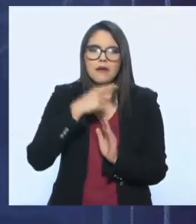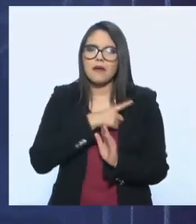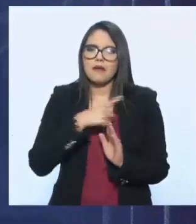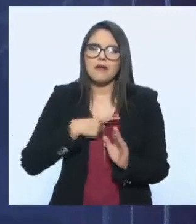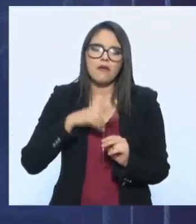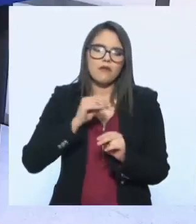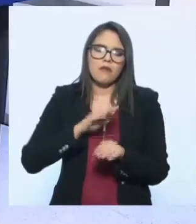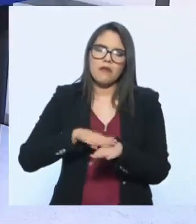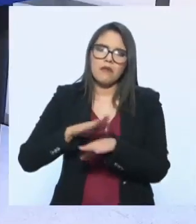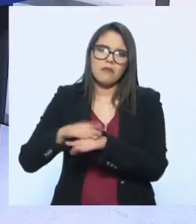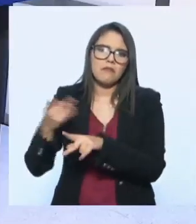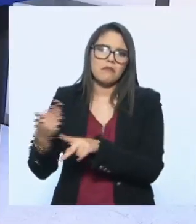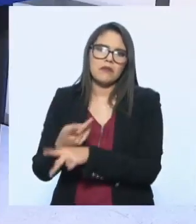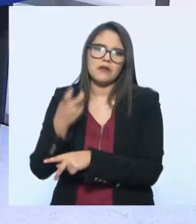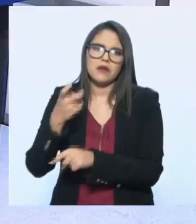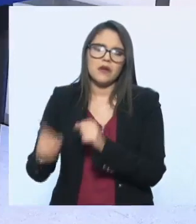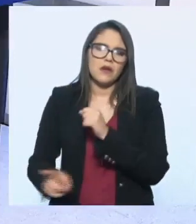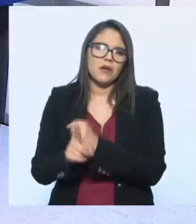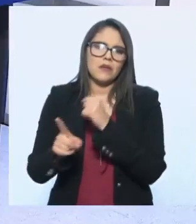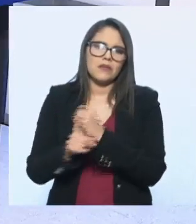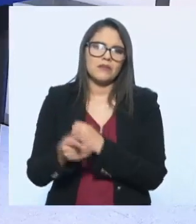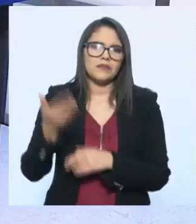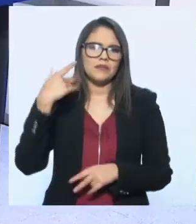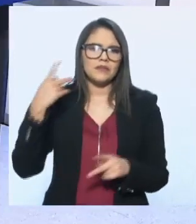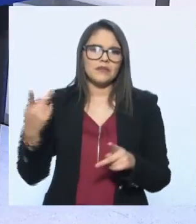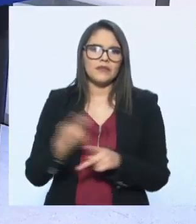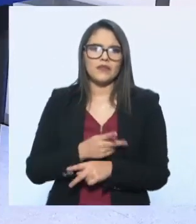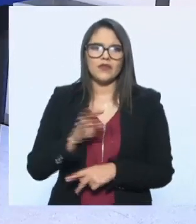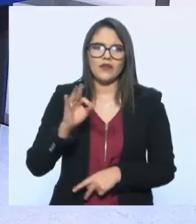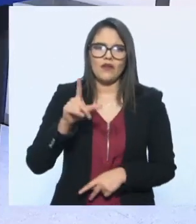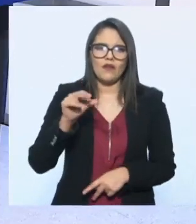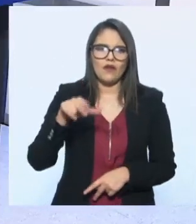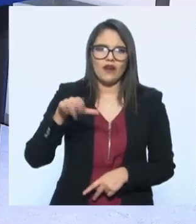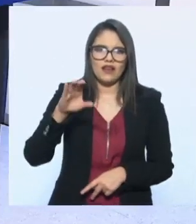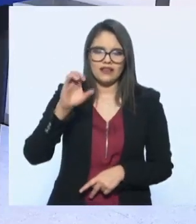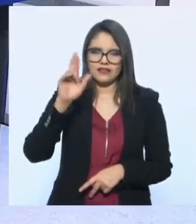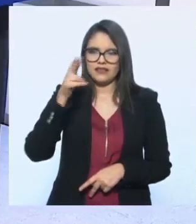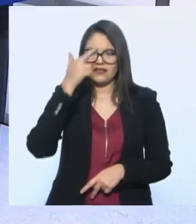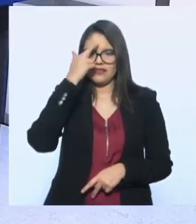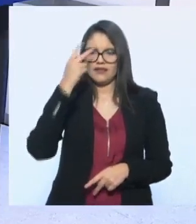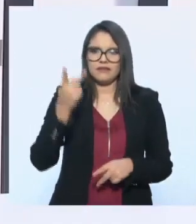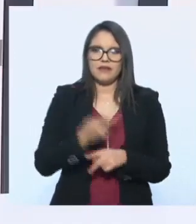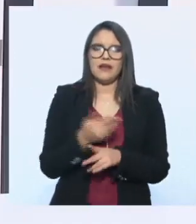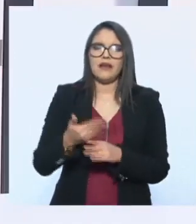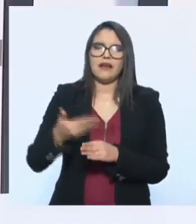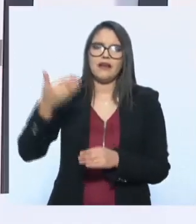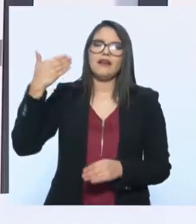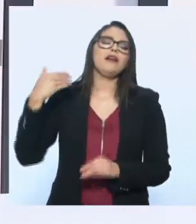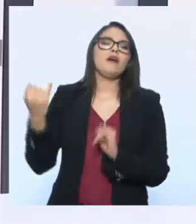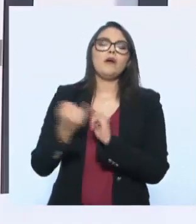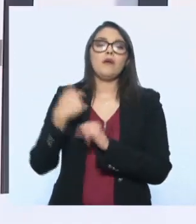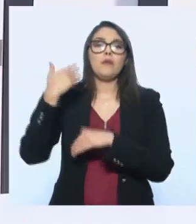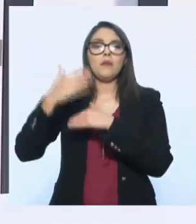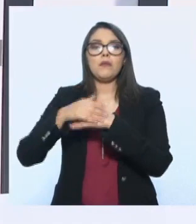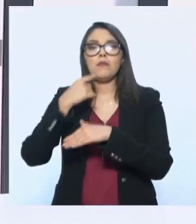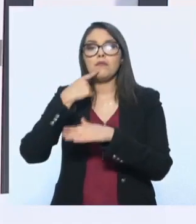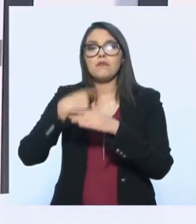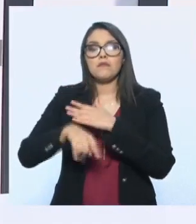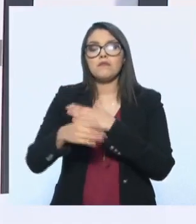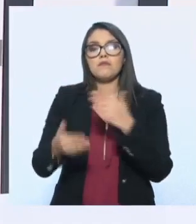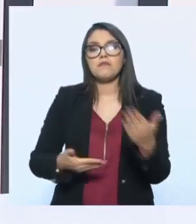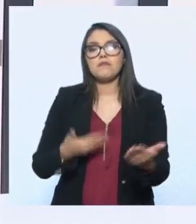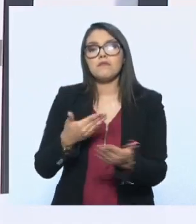tipo de problemas. Sí. Ya vimos lo que ocurrió con Florence Cassé. ¿Te acuerdas? Y ya lo que viene, ¿no? Lo que ella anunció que ya viene también incluso para